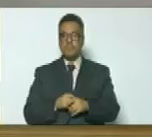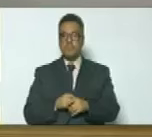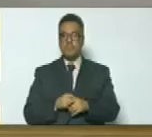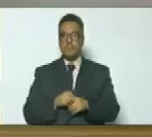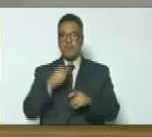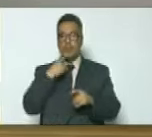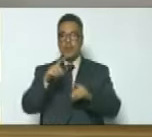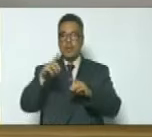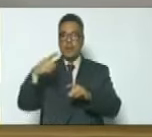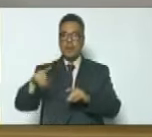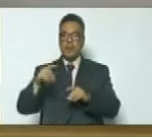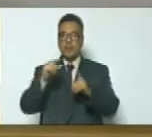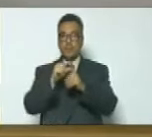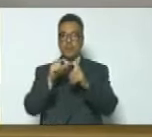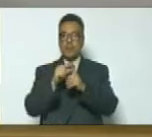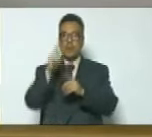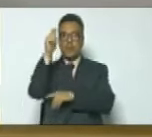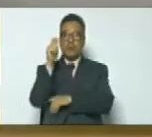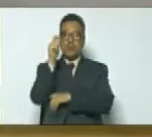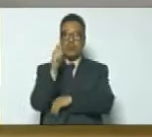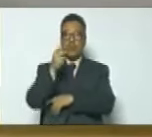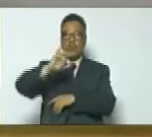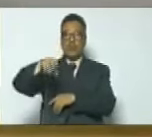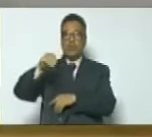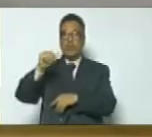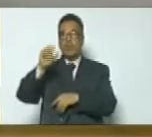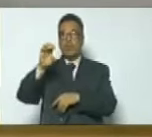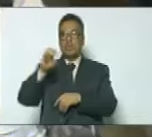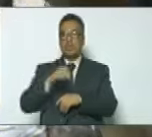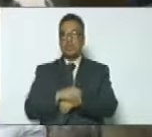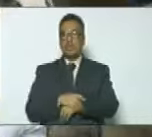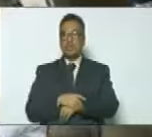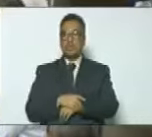Voy a dejar en el derecho de palabra al diputado José Gregorio Correa.